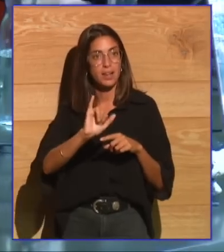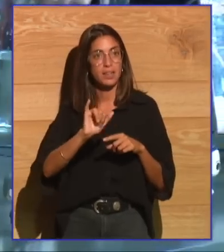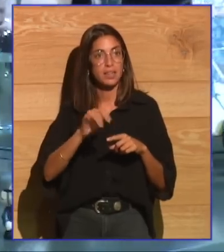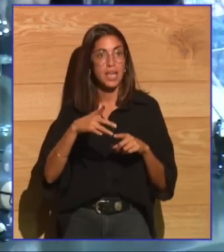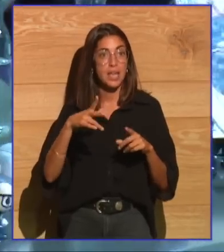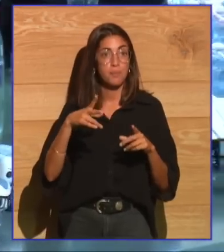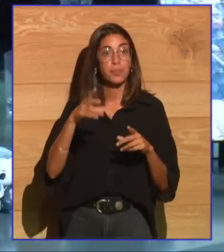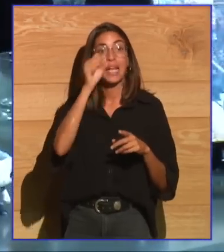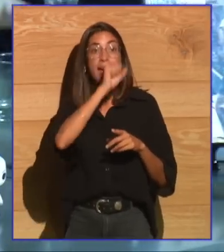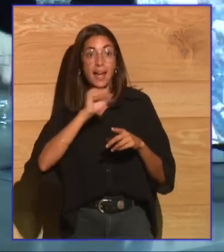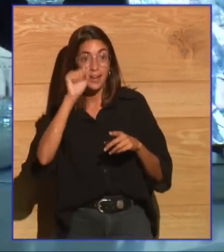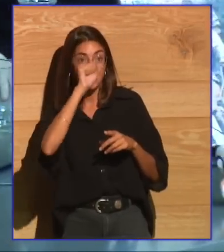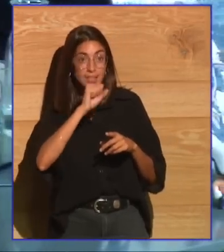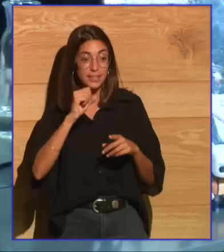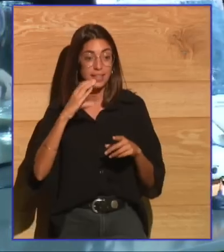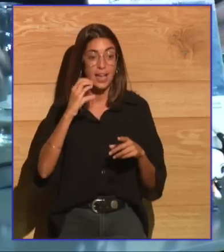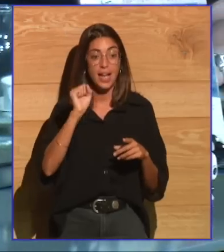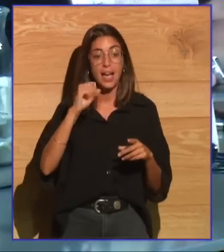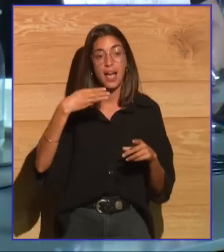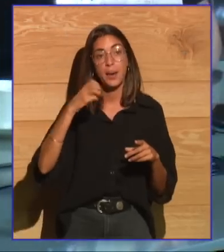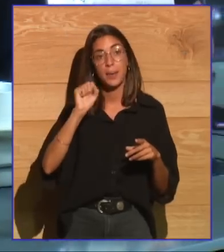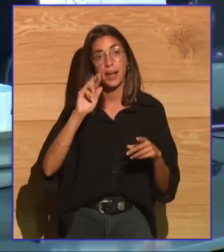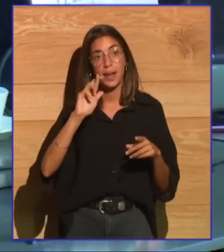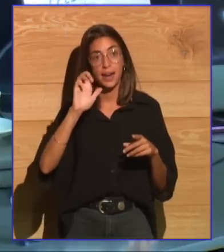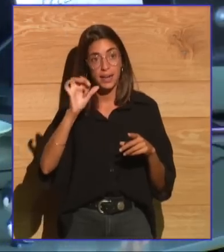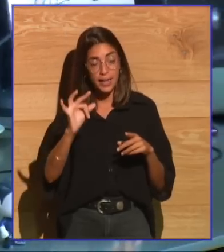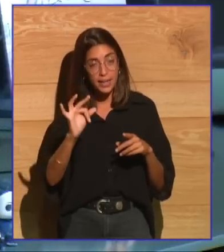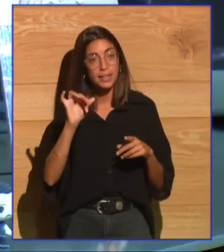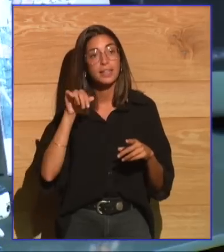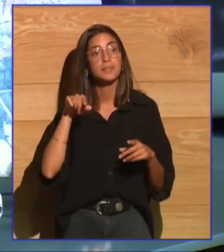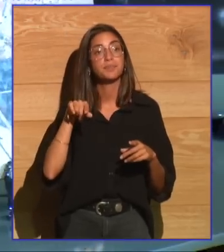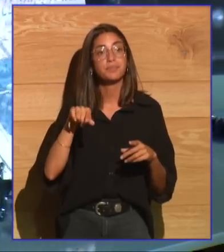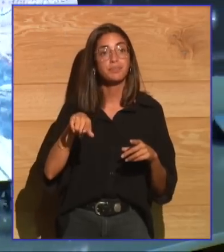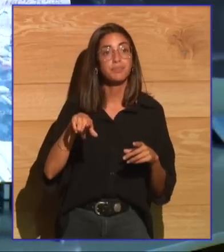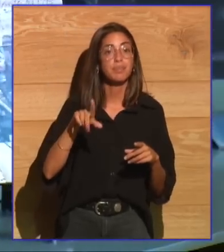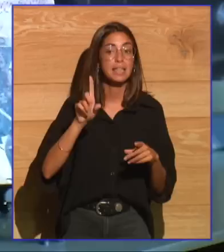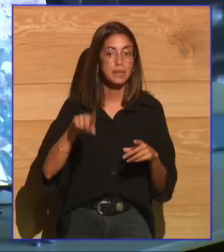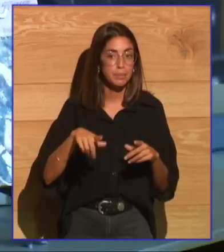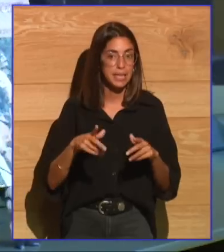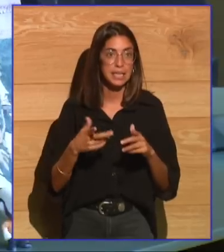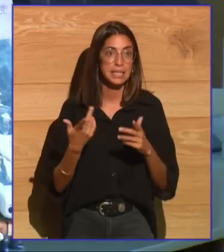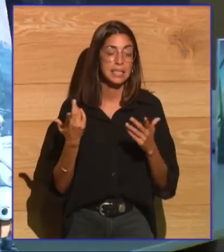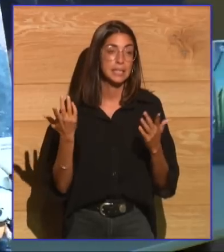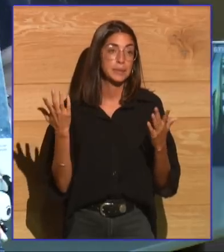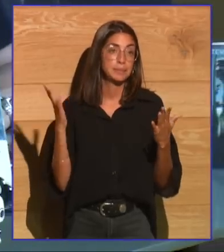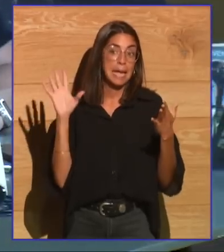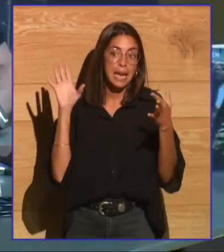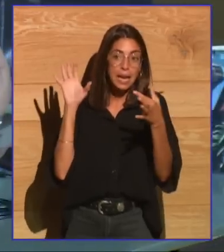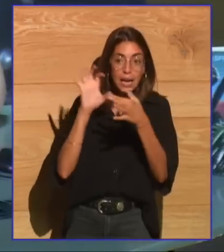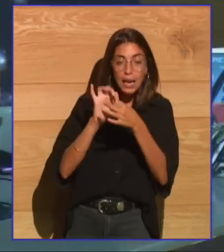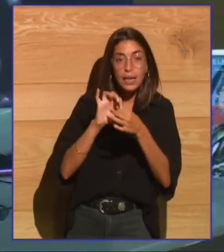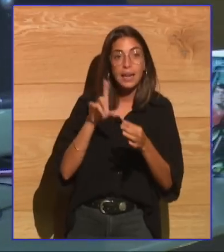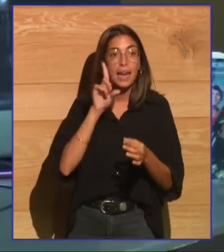de cabaret que sin embargo no sólo se apega de ella sino que incluso la inicia en determinadas relaciones lésbico afectivas